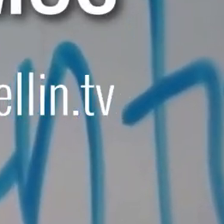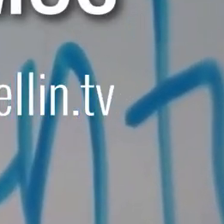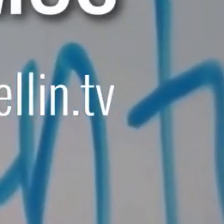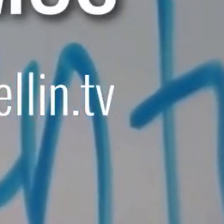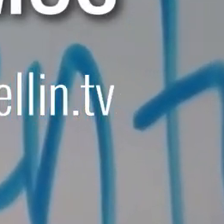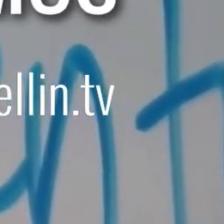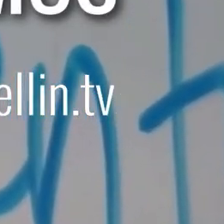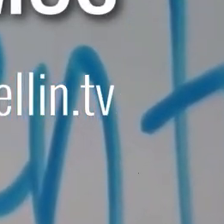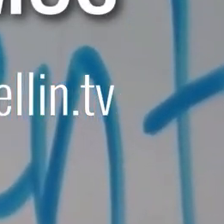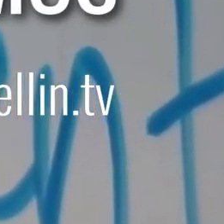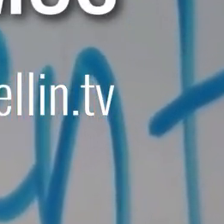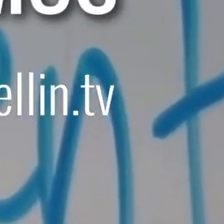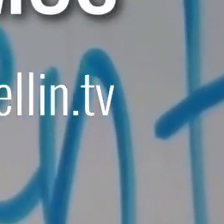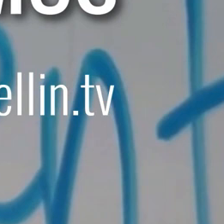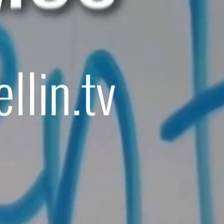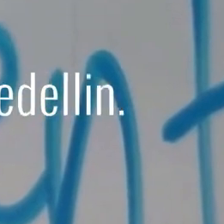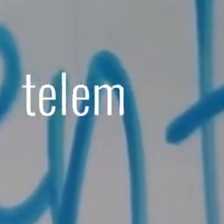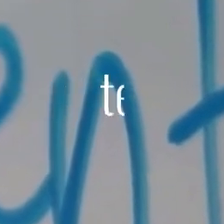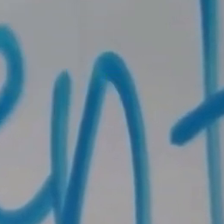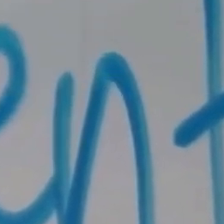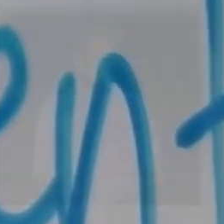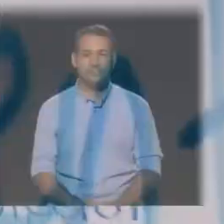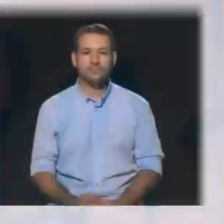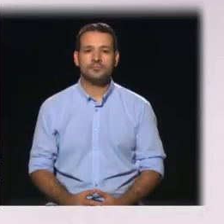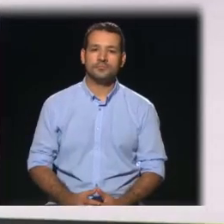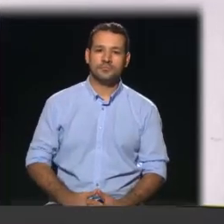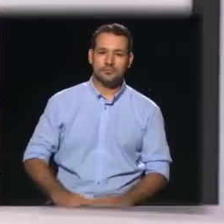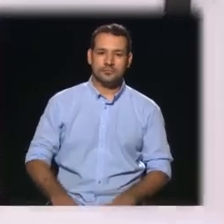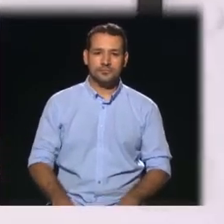Estás viendo En Casa Aprendemos.